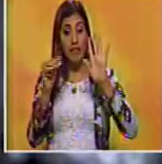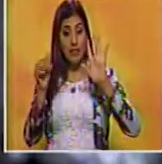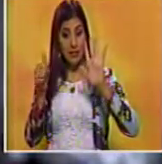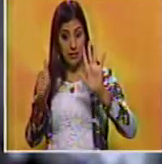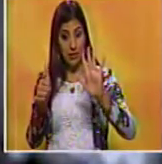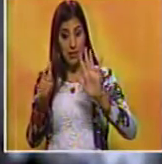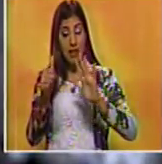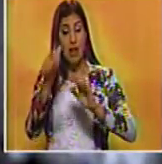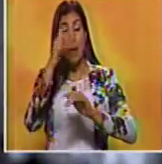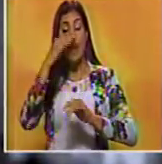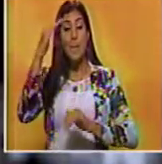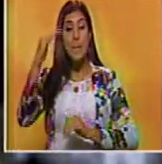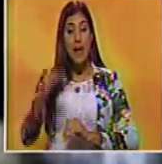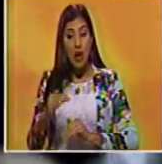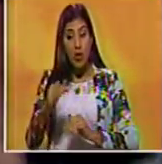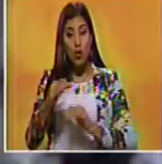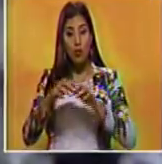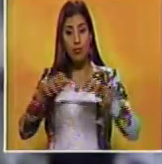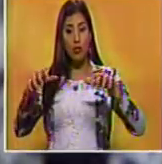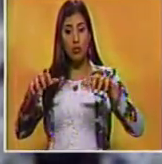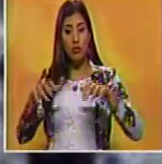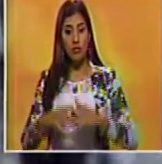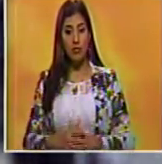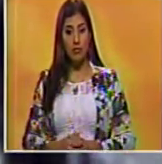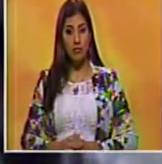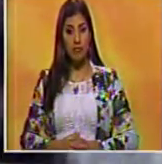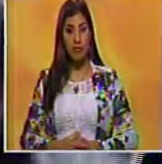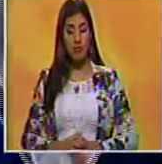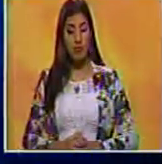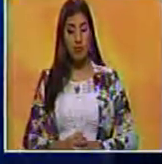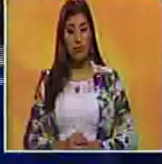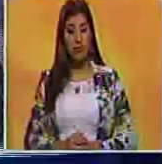2.296 menores separados.